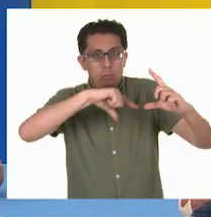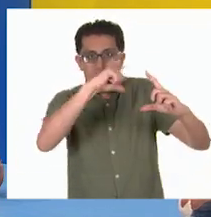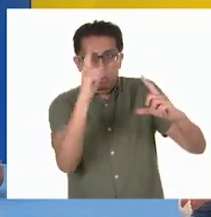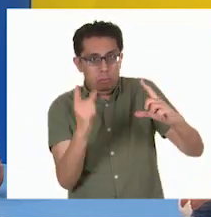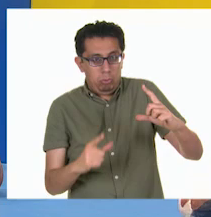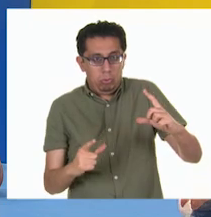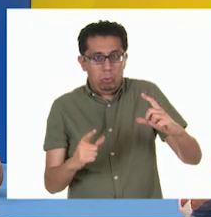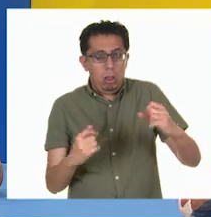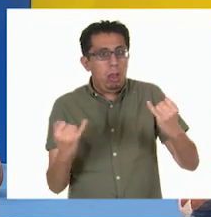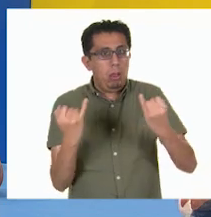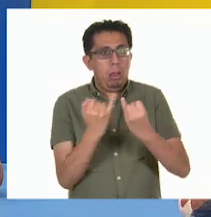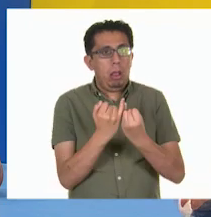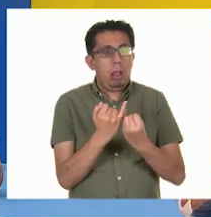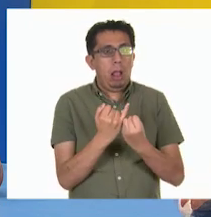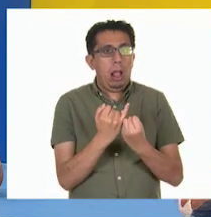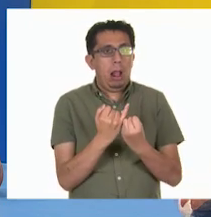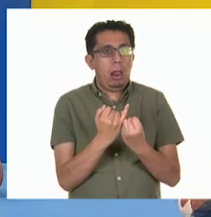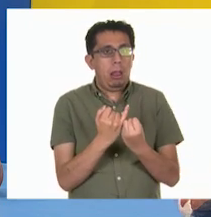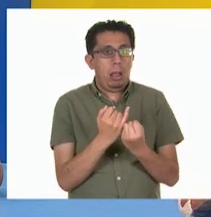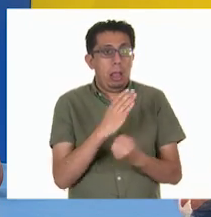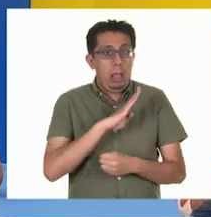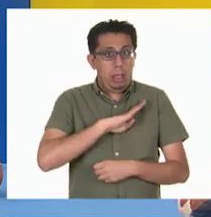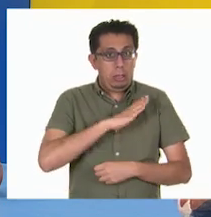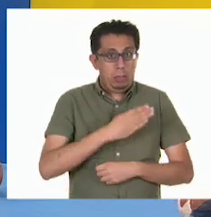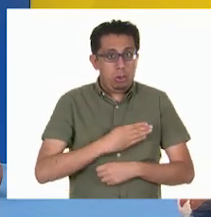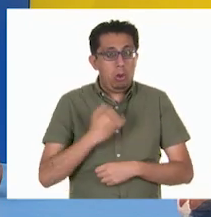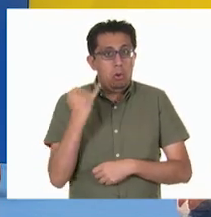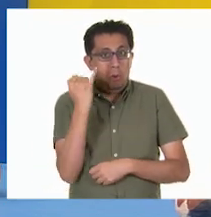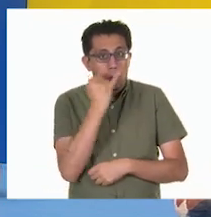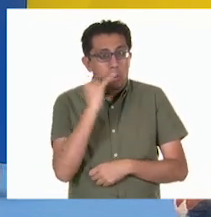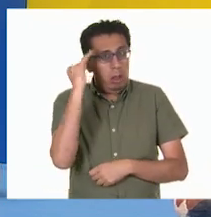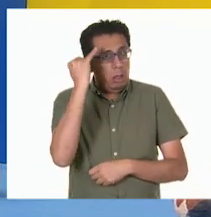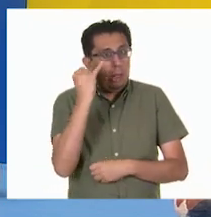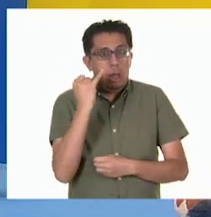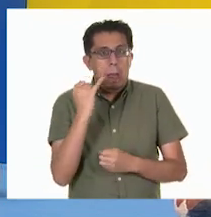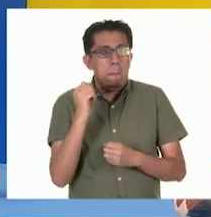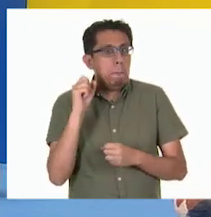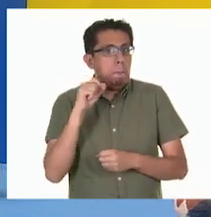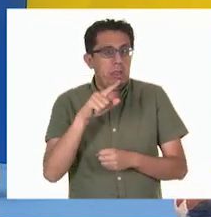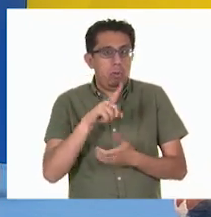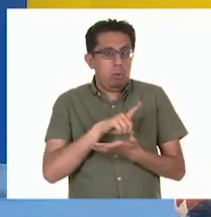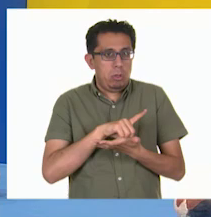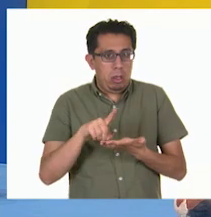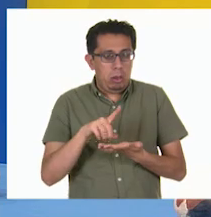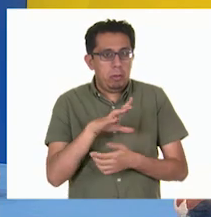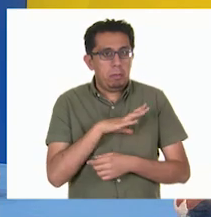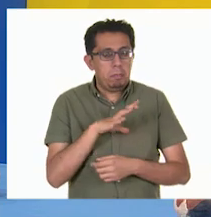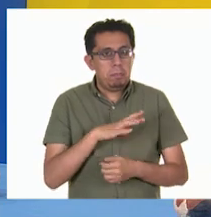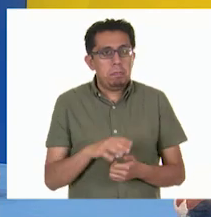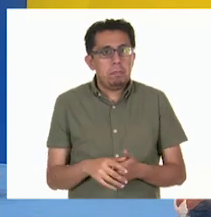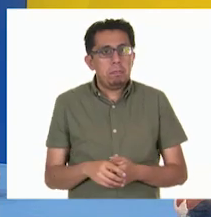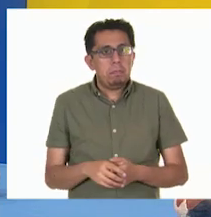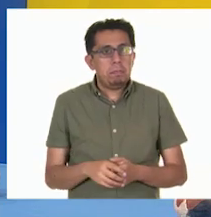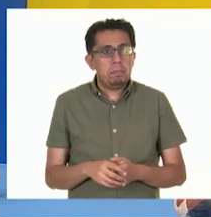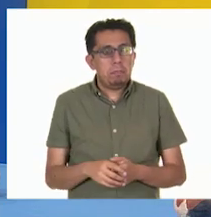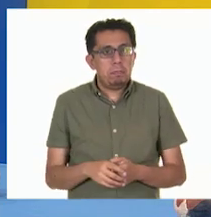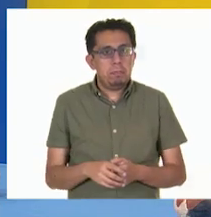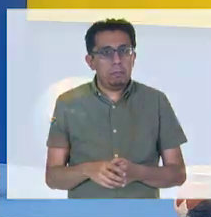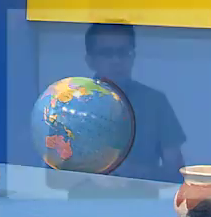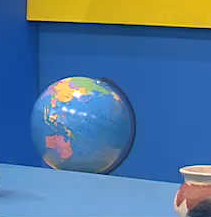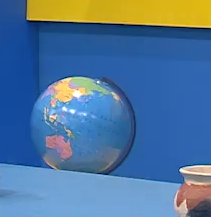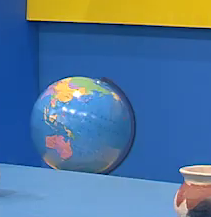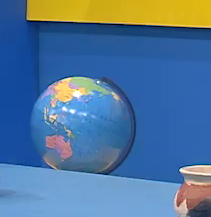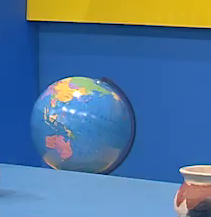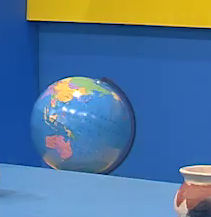deben tener la misma presencia y los mismos derechos. Genakawi, México,